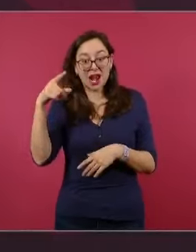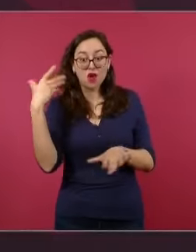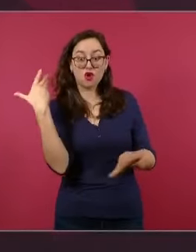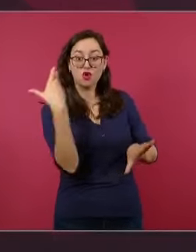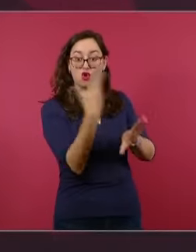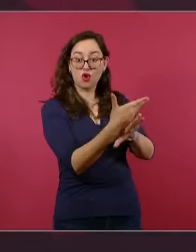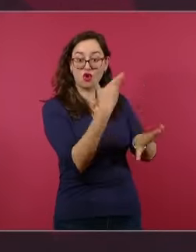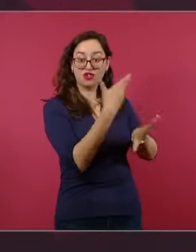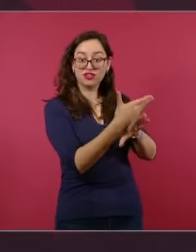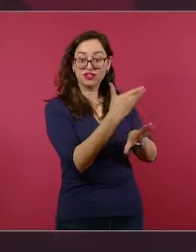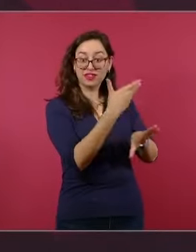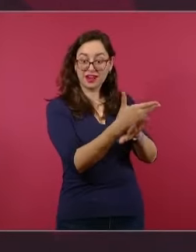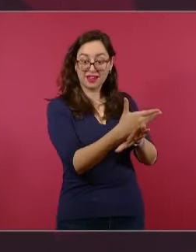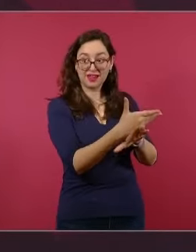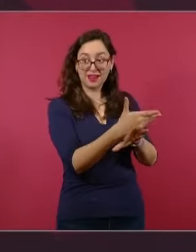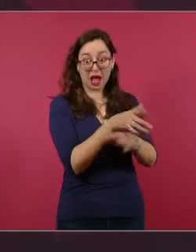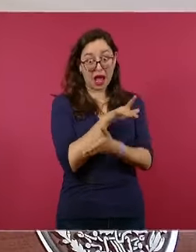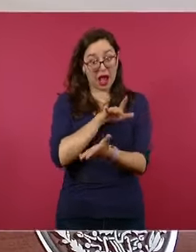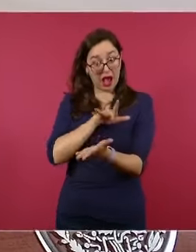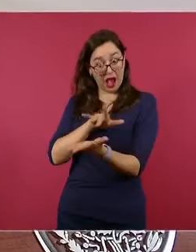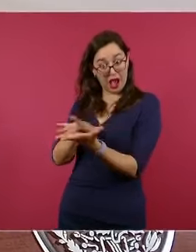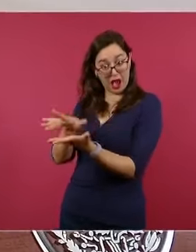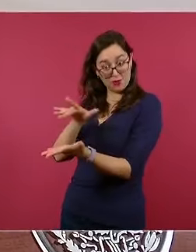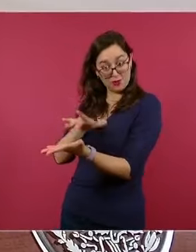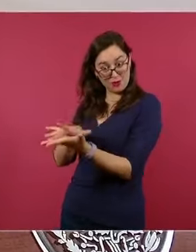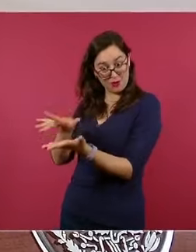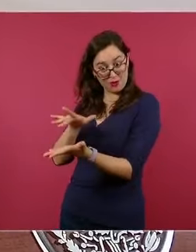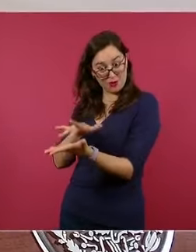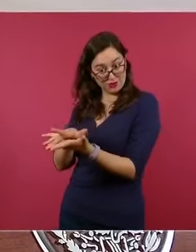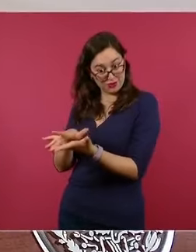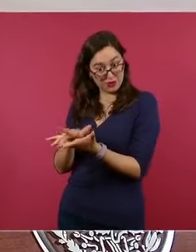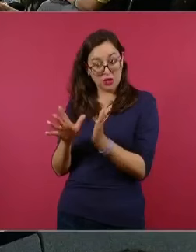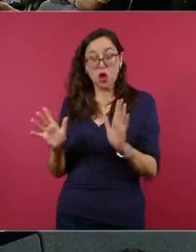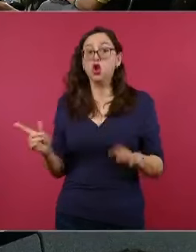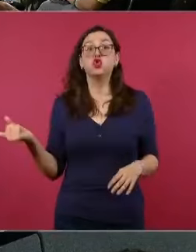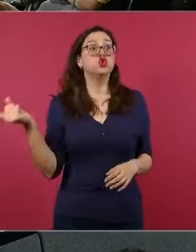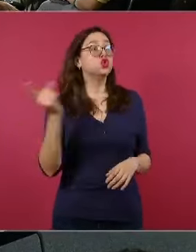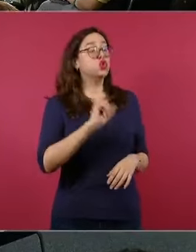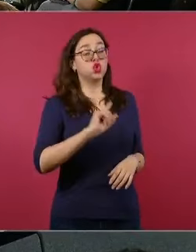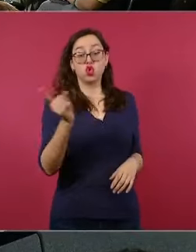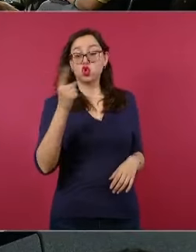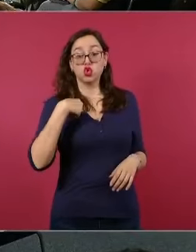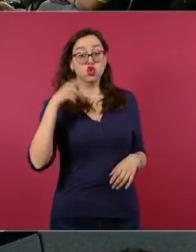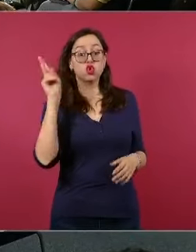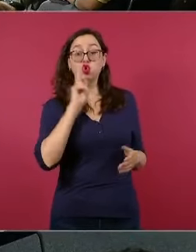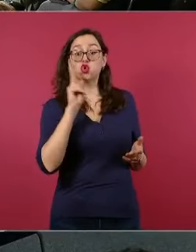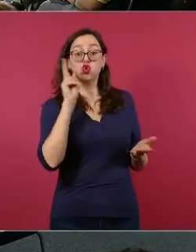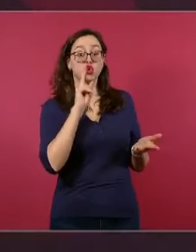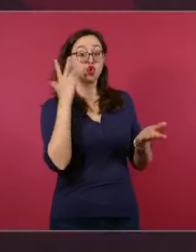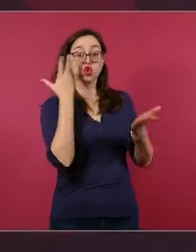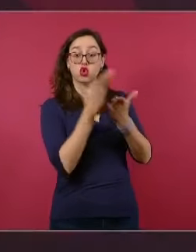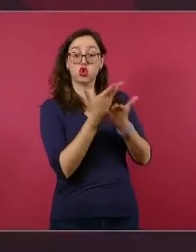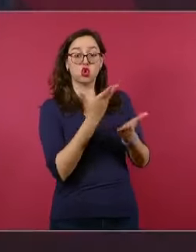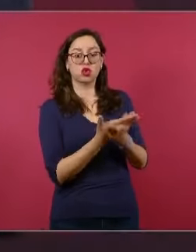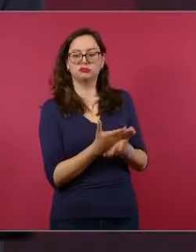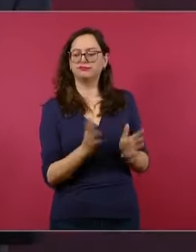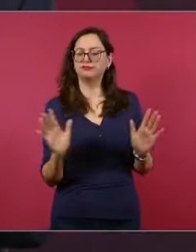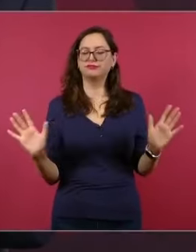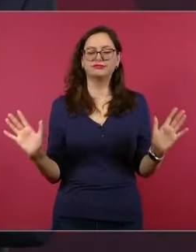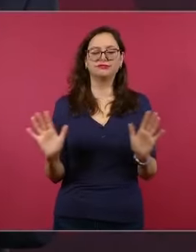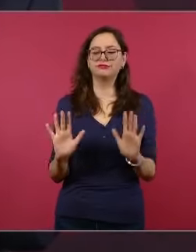sí de un bloque no vengo aar le estoy dando hechos hay un report por eso pero no no